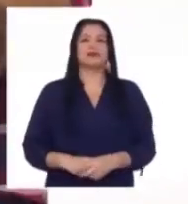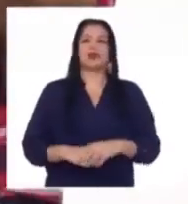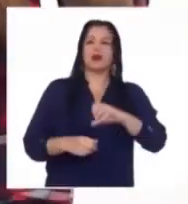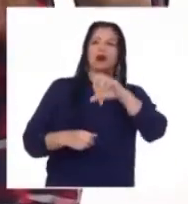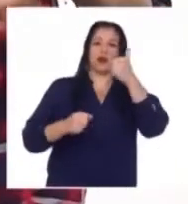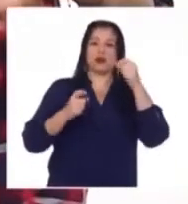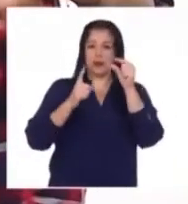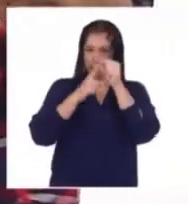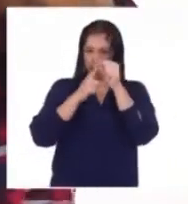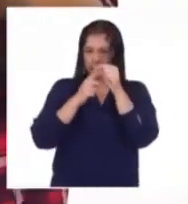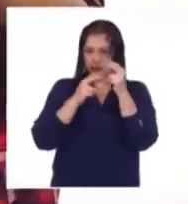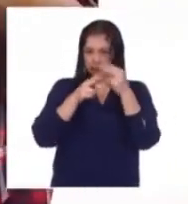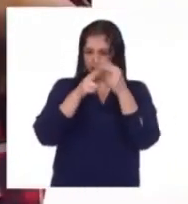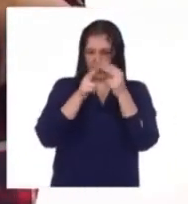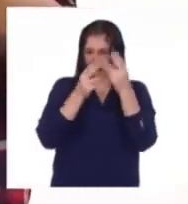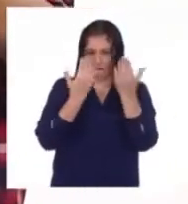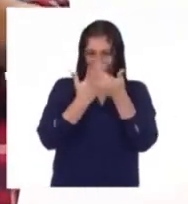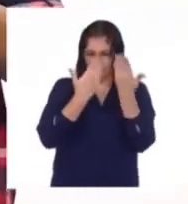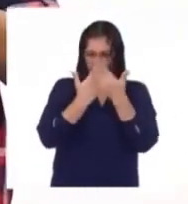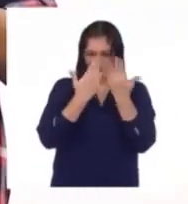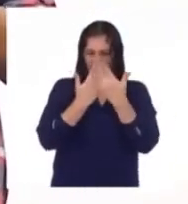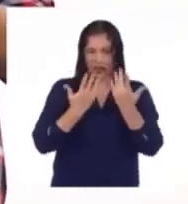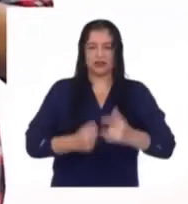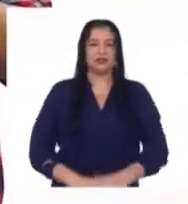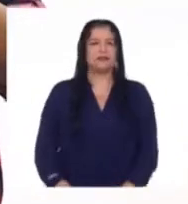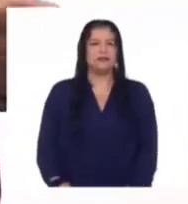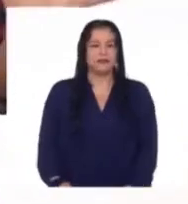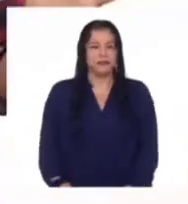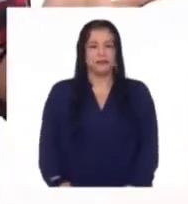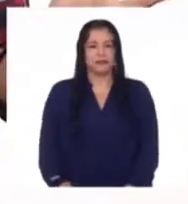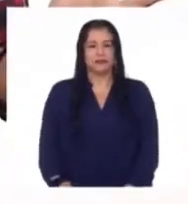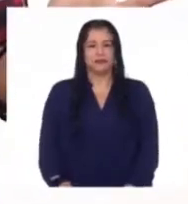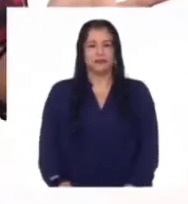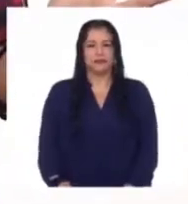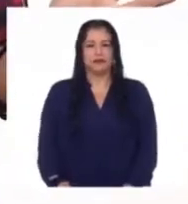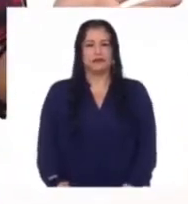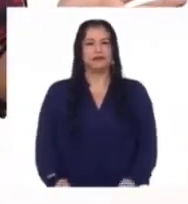Esta es cortita. Papayita, chicos, ¿ah? Papayita. A ver.